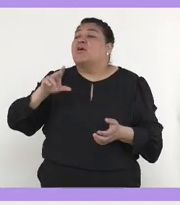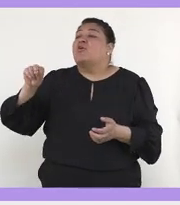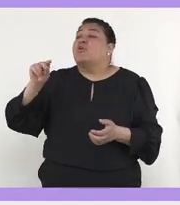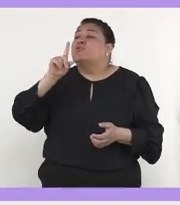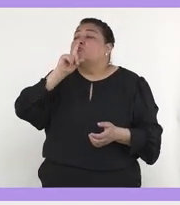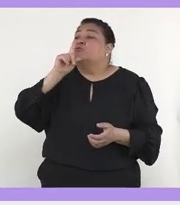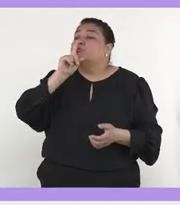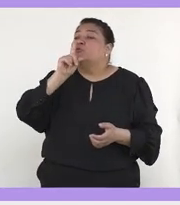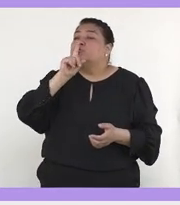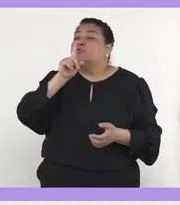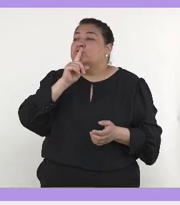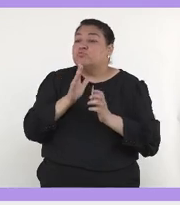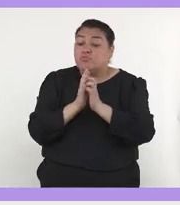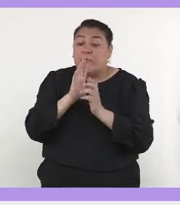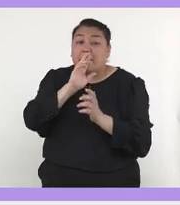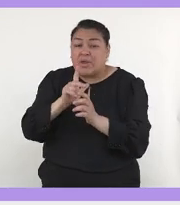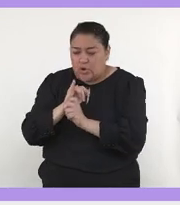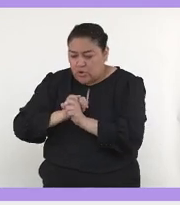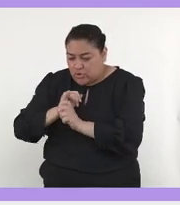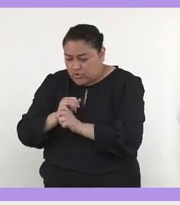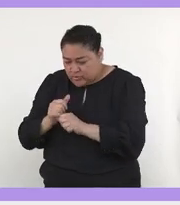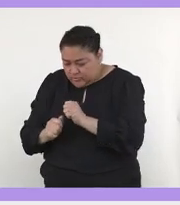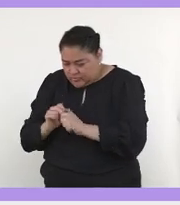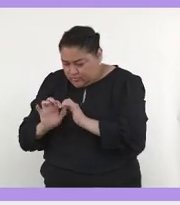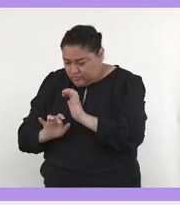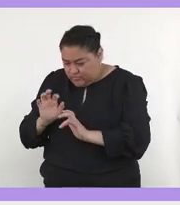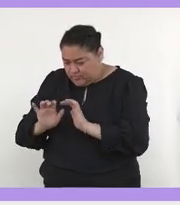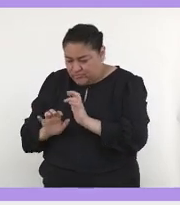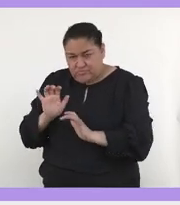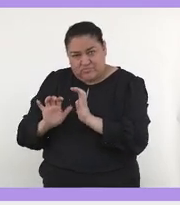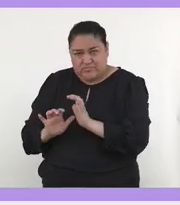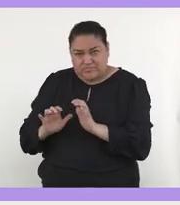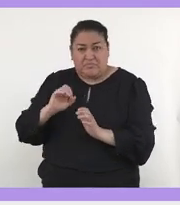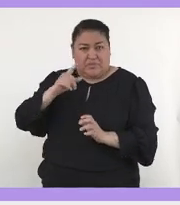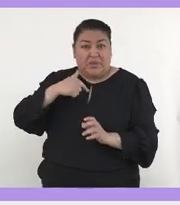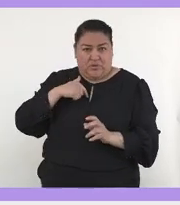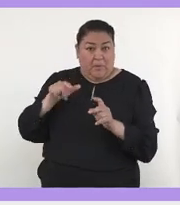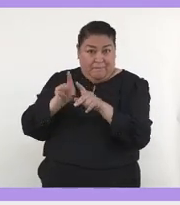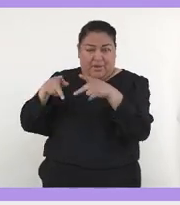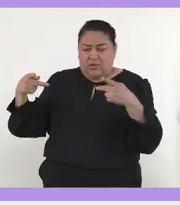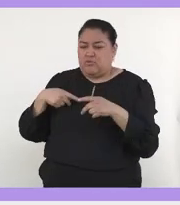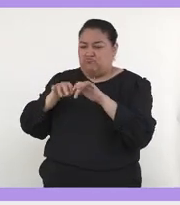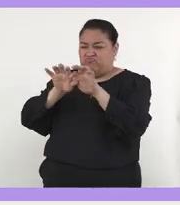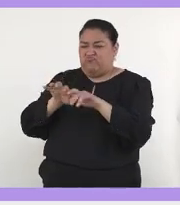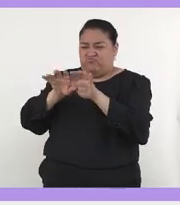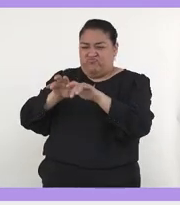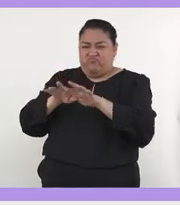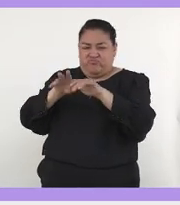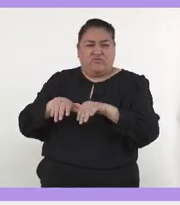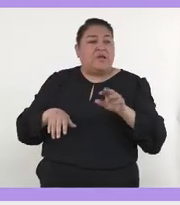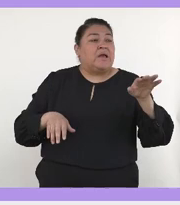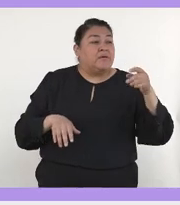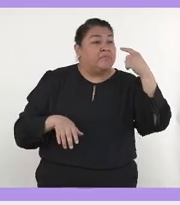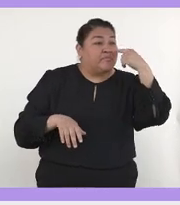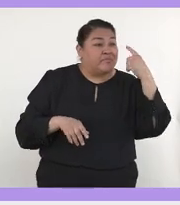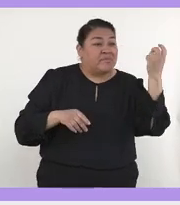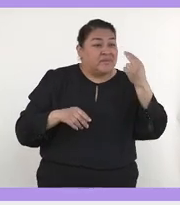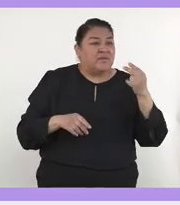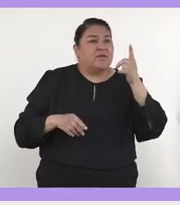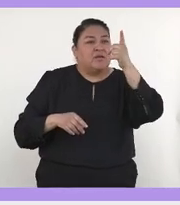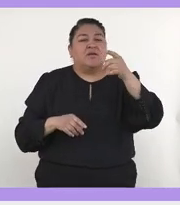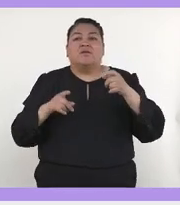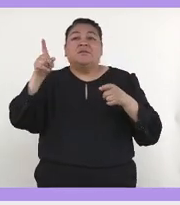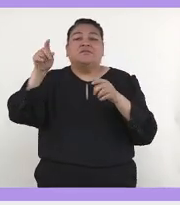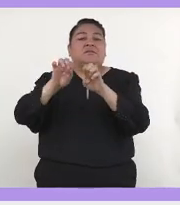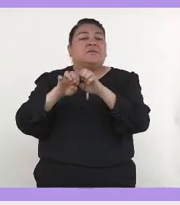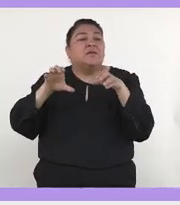no no no no sabes qué este puede ser un buen artículo vamos a hacer un artículo al respecto Y entonces escribió un artículo y así alguien me dijo No pues mira le tienes que hablar al de prensa